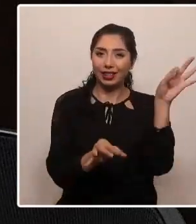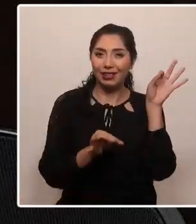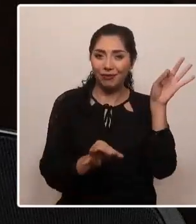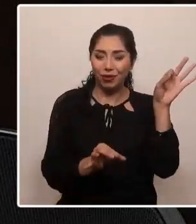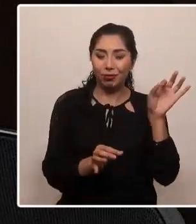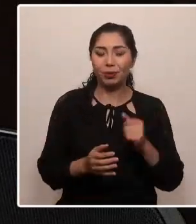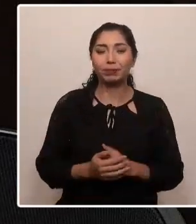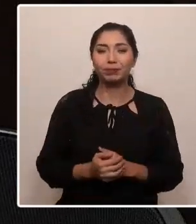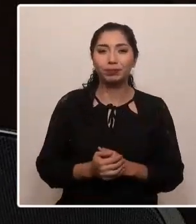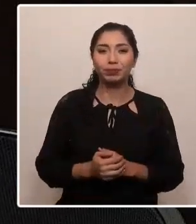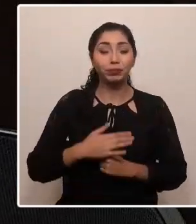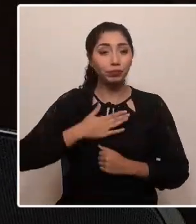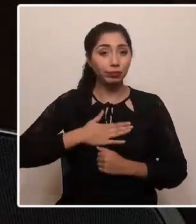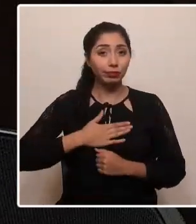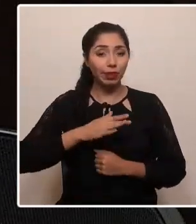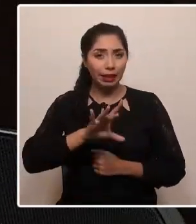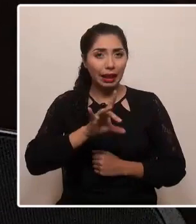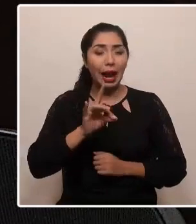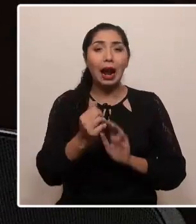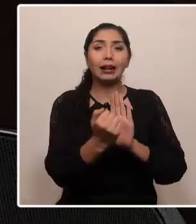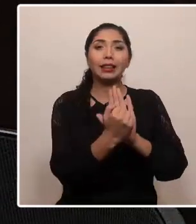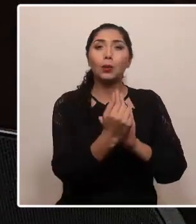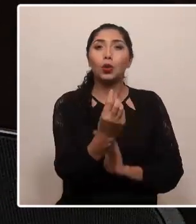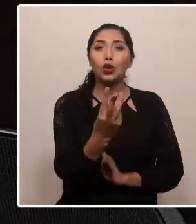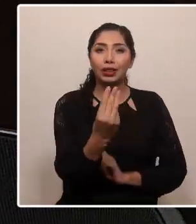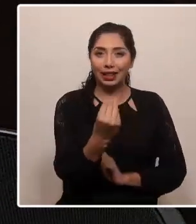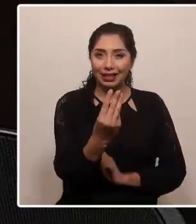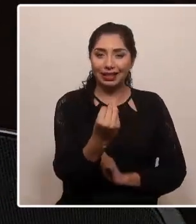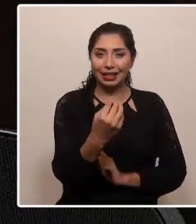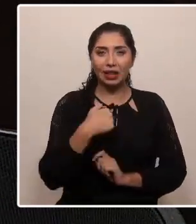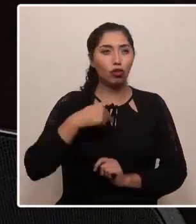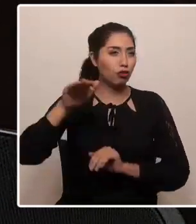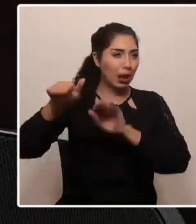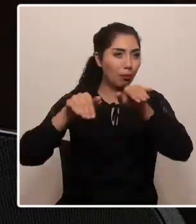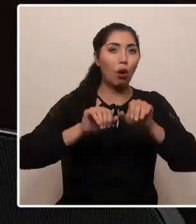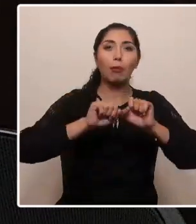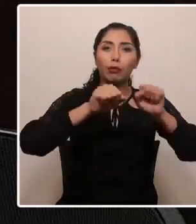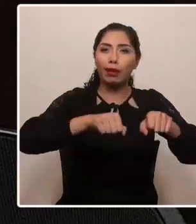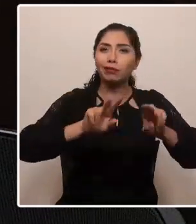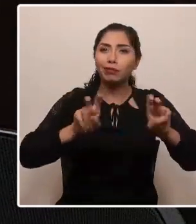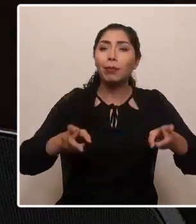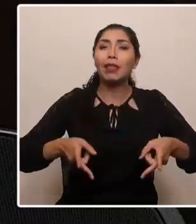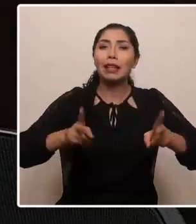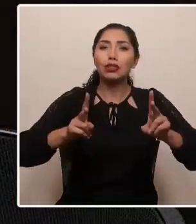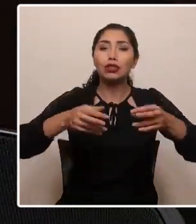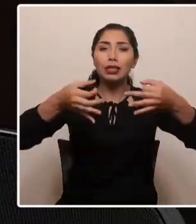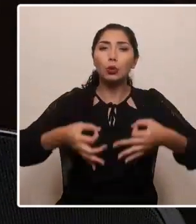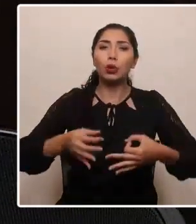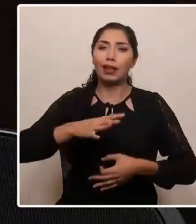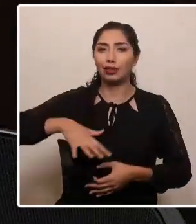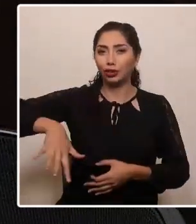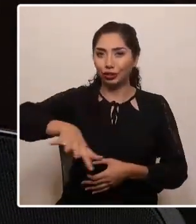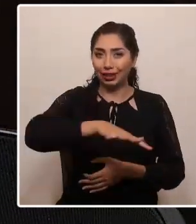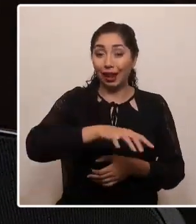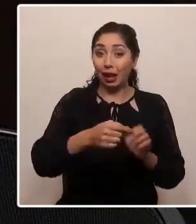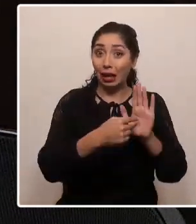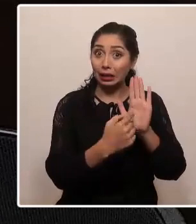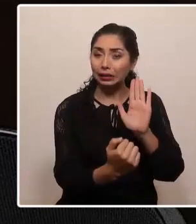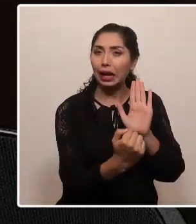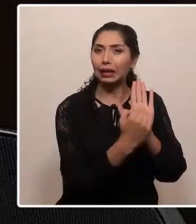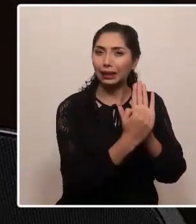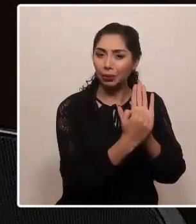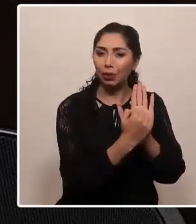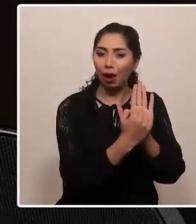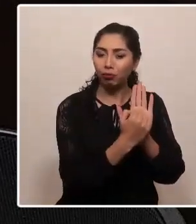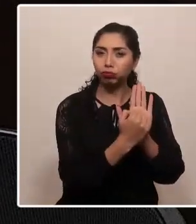hoy quiero destacar el artículo 13 de este informe y que llama a aprobar sobre el derecho a la seguridad social. Este artículo, que nace de la norma